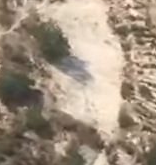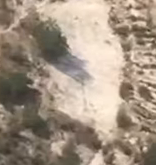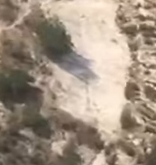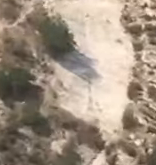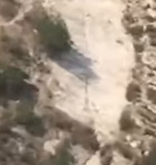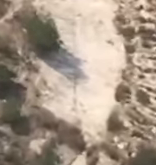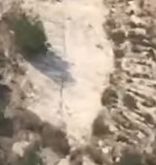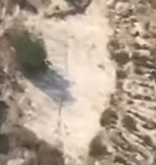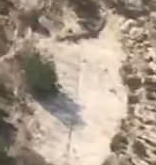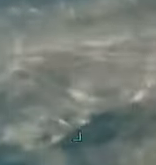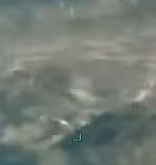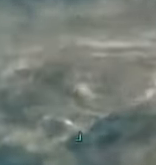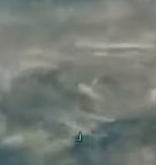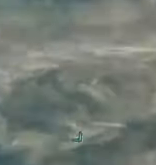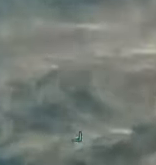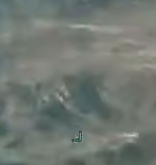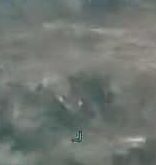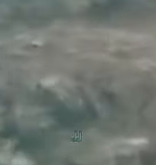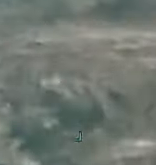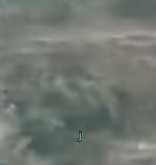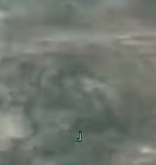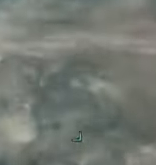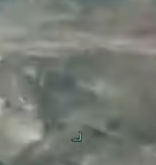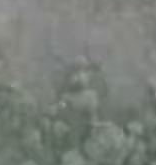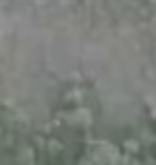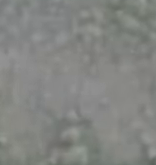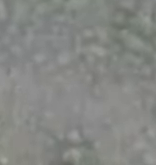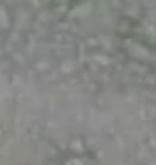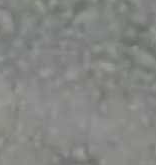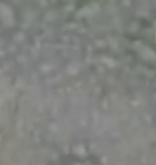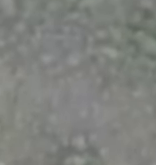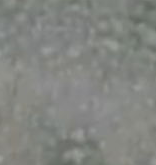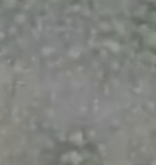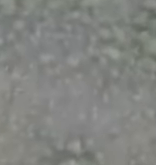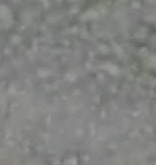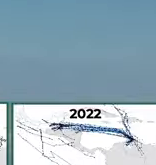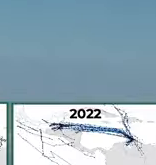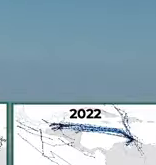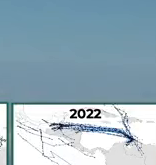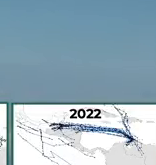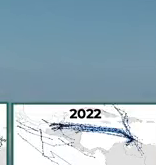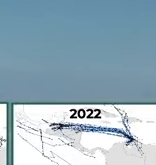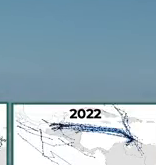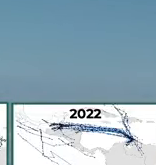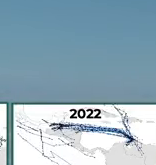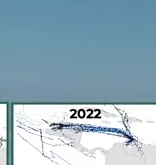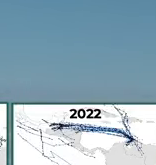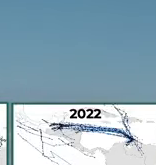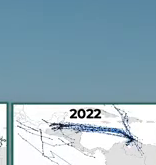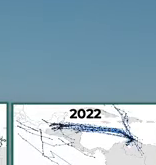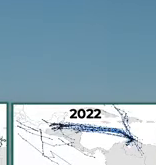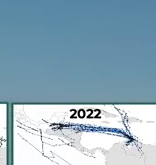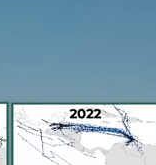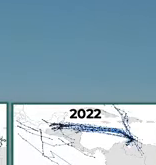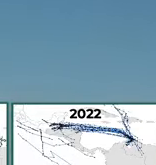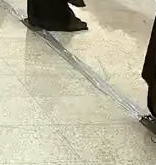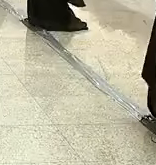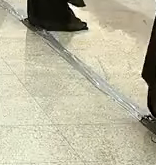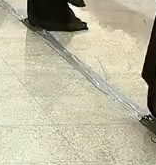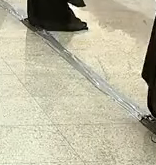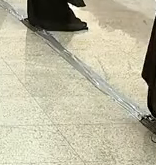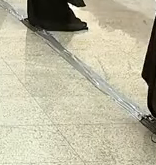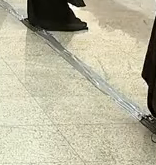con drogas, detenidos y embarcaciones, reduciendo además su internación ilícita al espacio aéreo nacional.